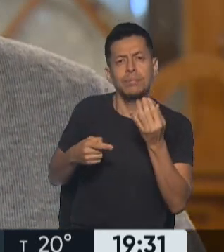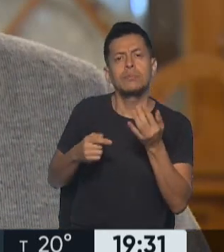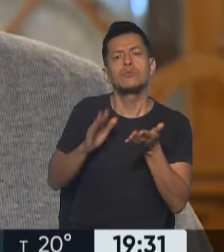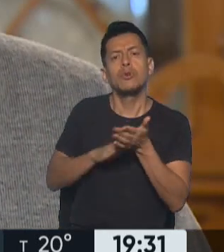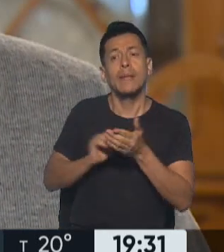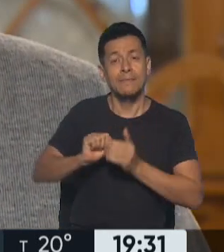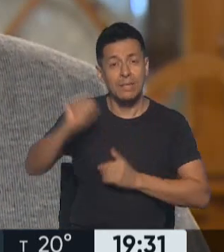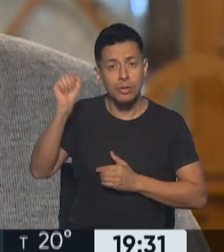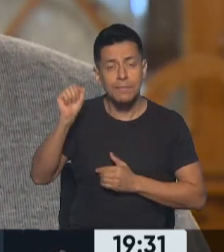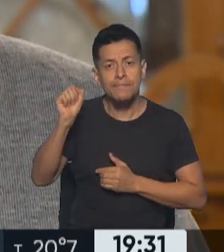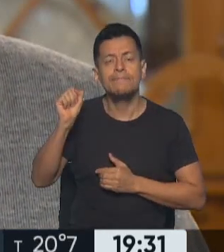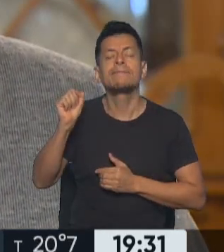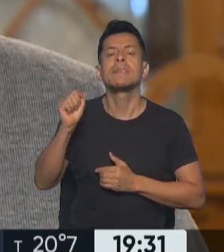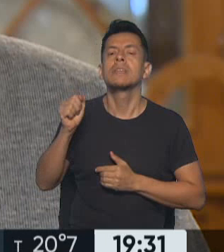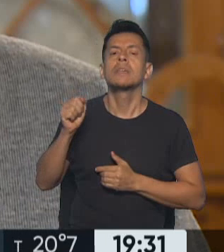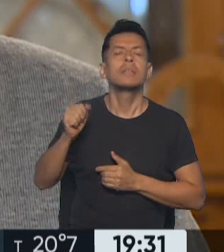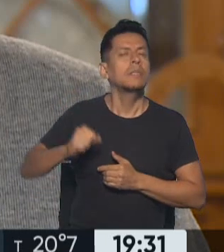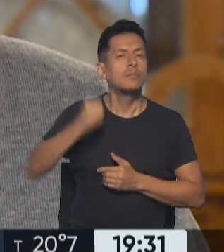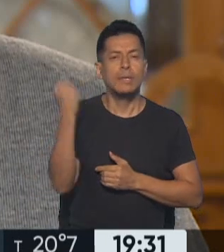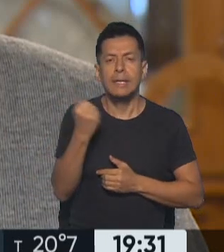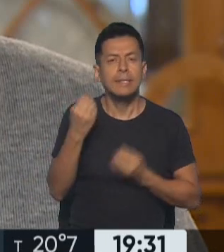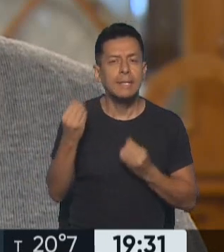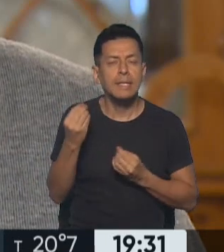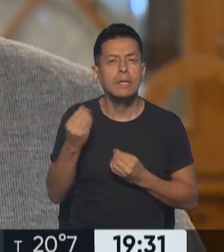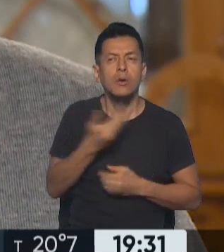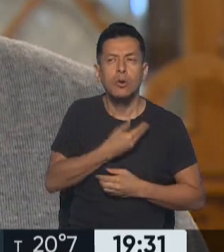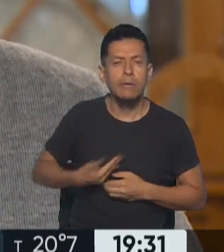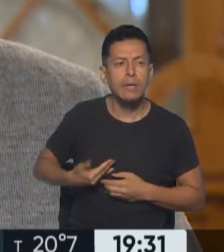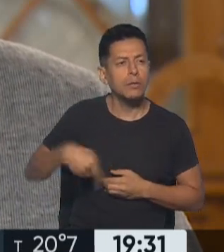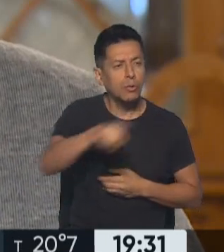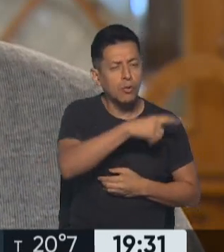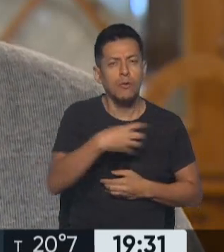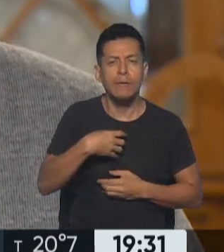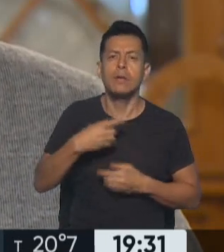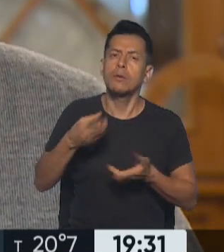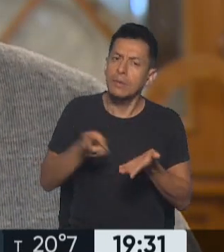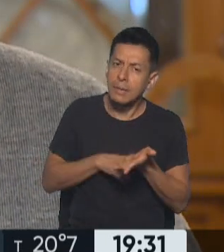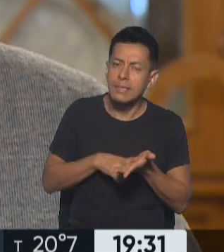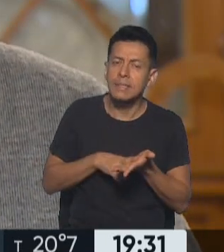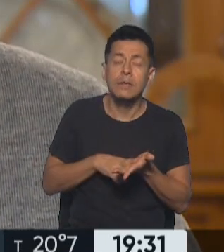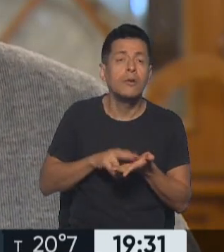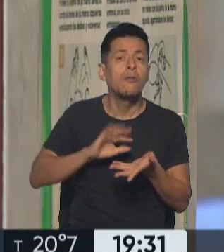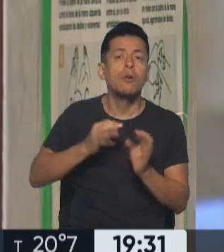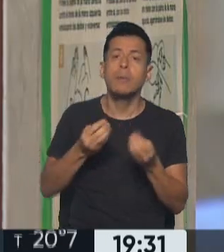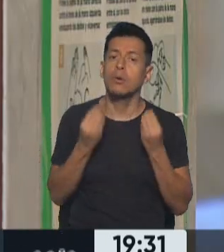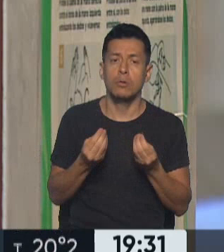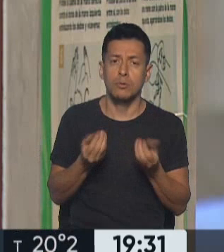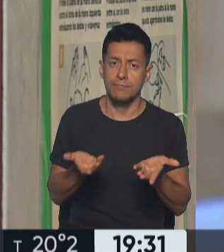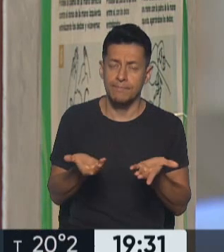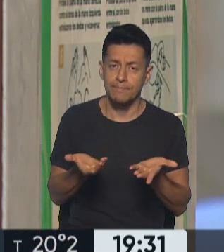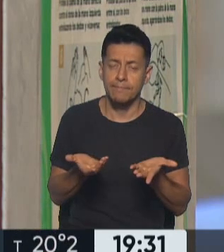es muy importante que el gobierno recupere credibilidad y para eso la única manera es tomar